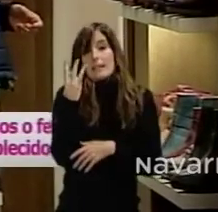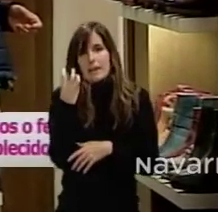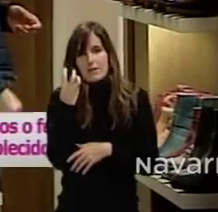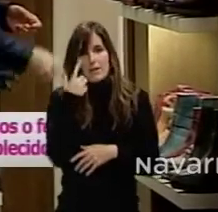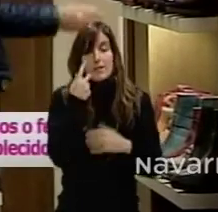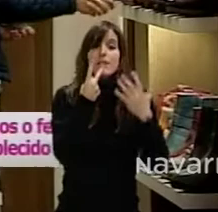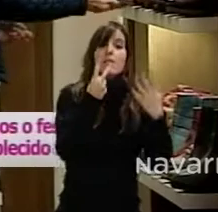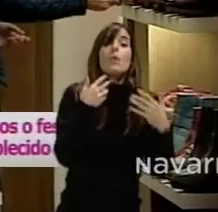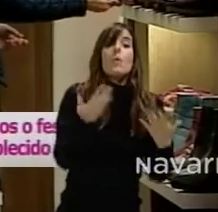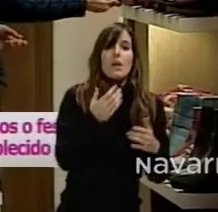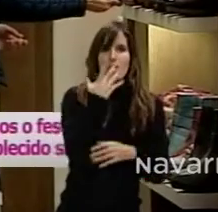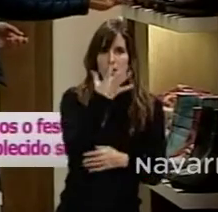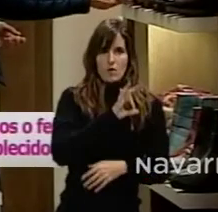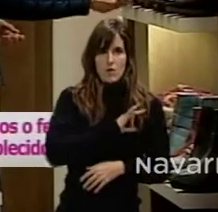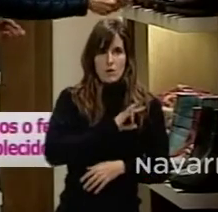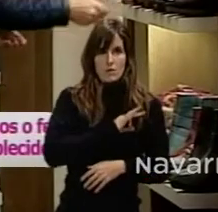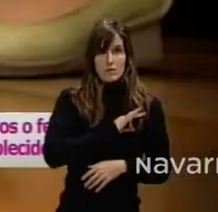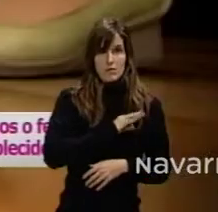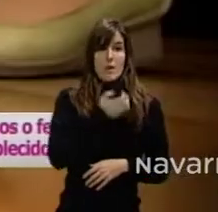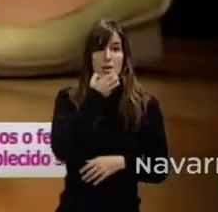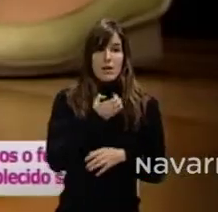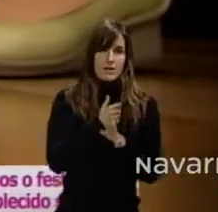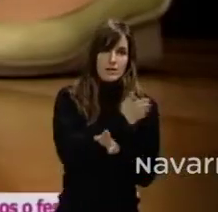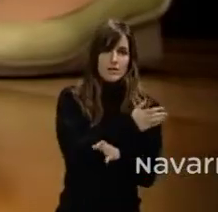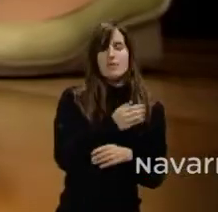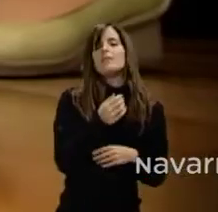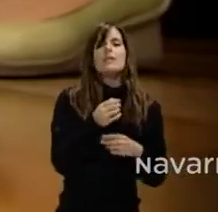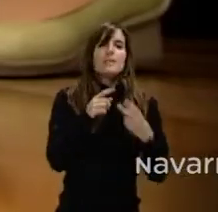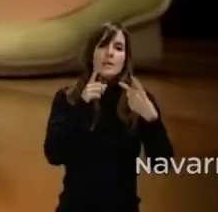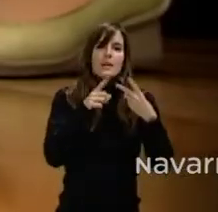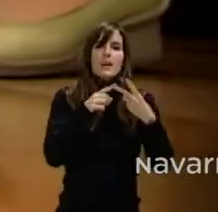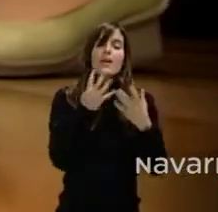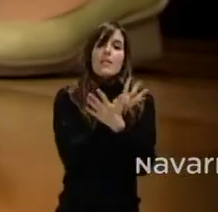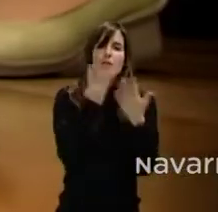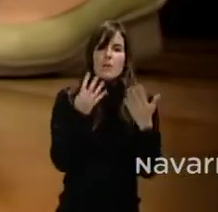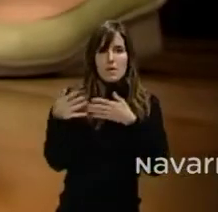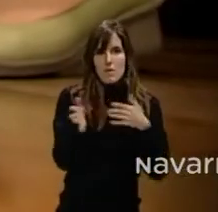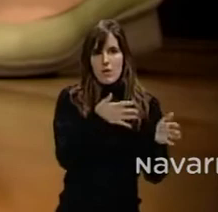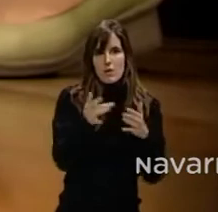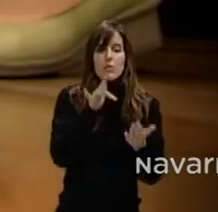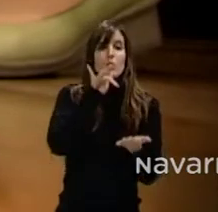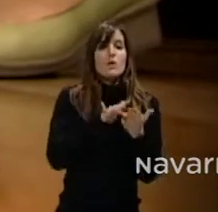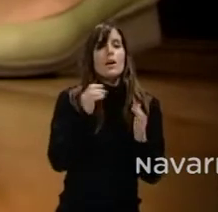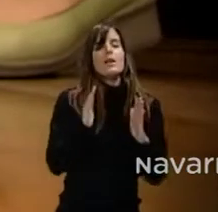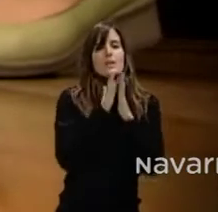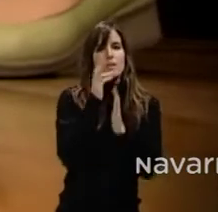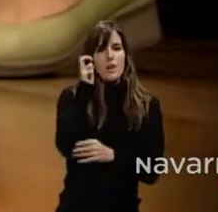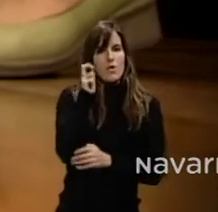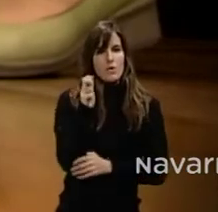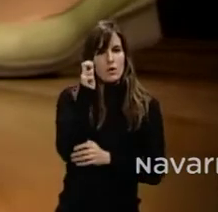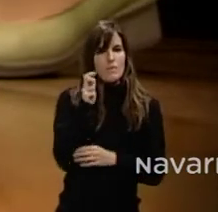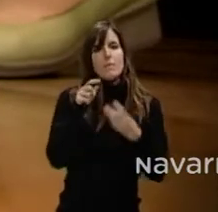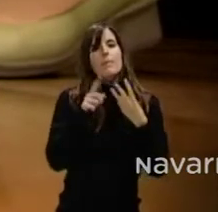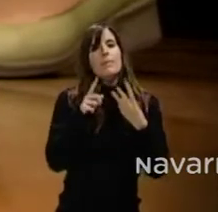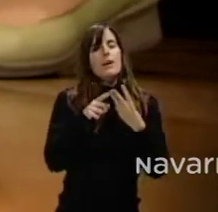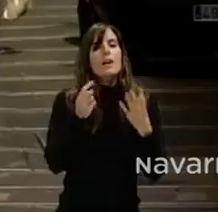concreto son el 5 de enero, Quispera de Reyes, el 19 de marzo, Día de San José, el 17